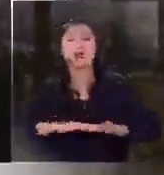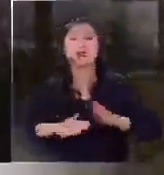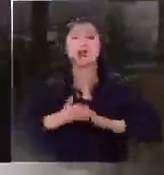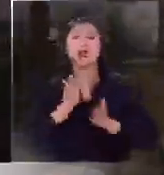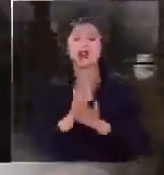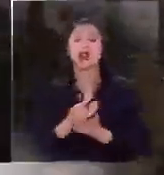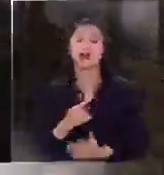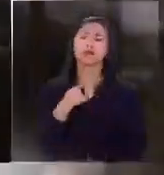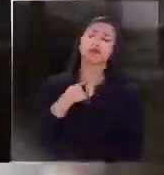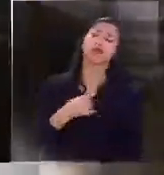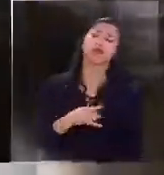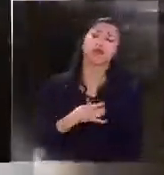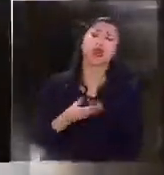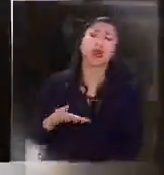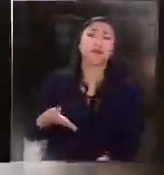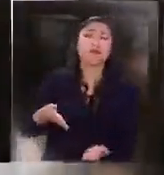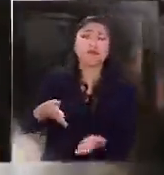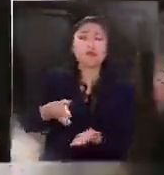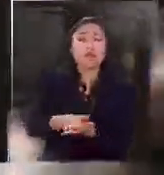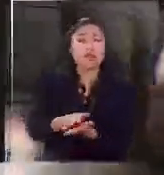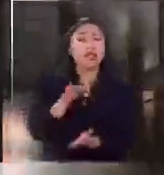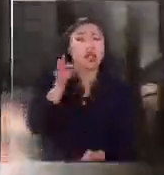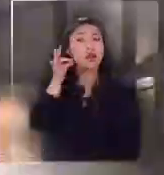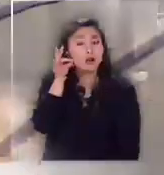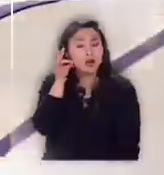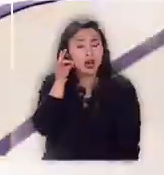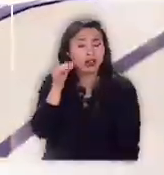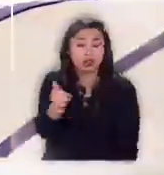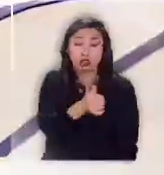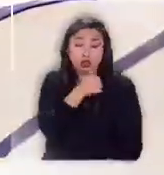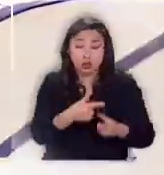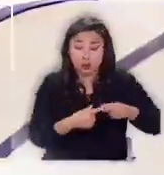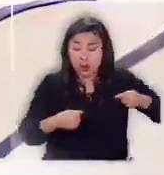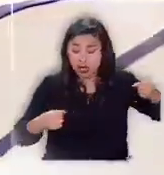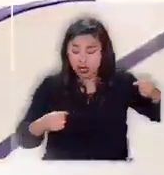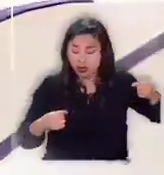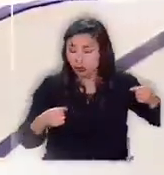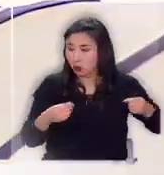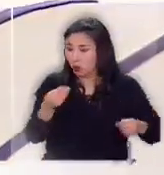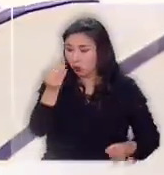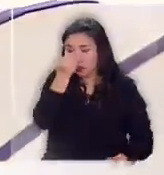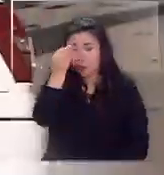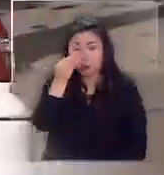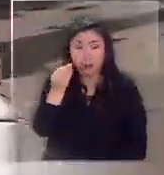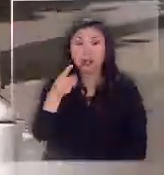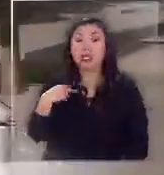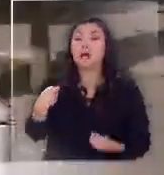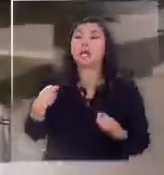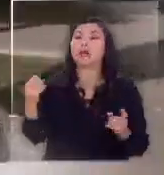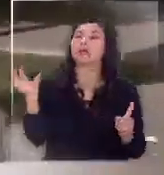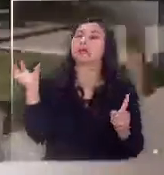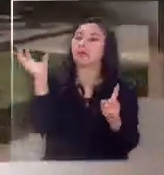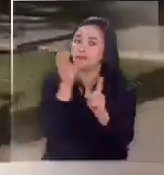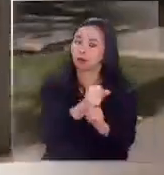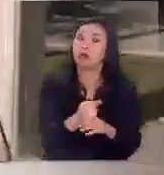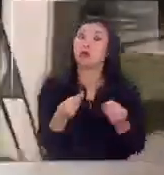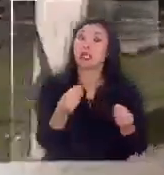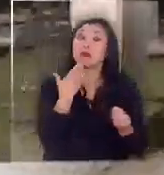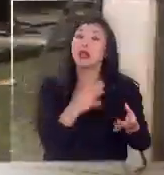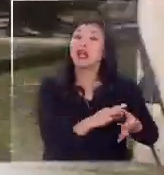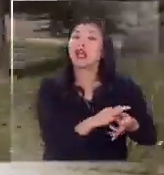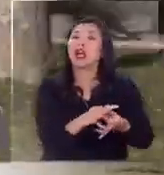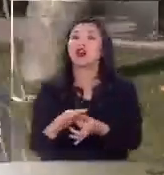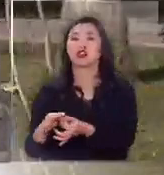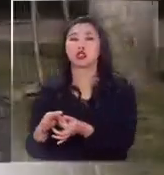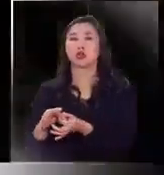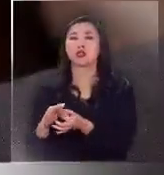la tragedia. El fallecimiento de Katy Winter conmociona a todo un país y pone sobre la mesa los alcances del bullying y sobre todo las consecuencias